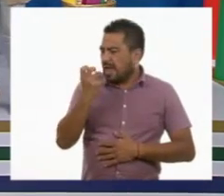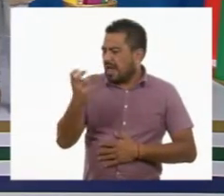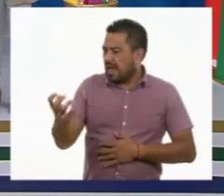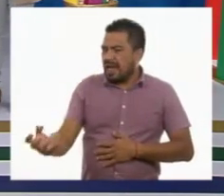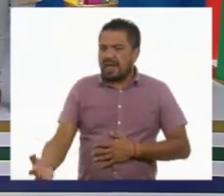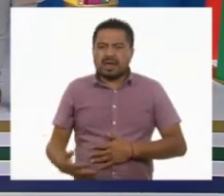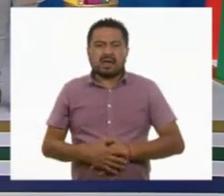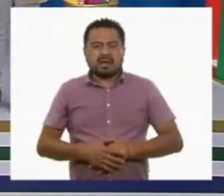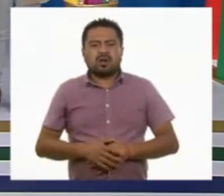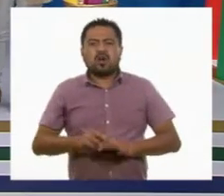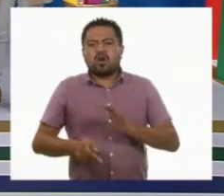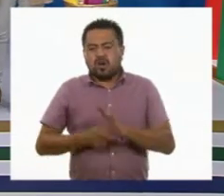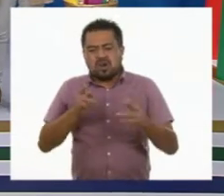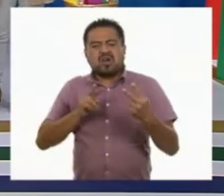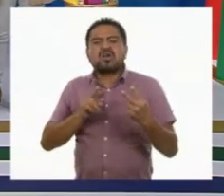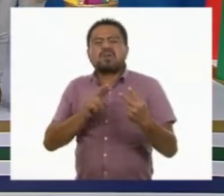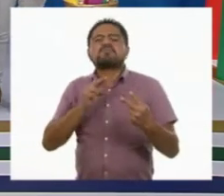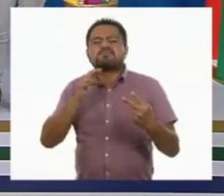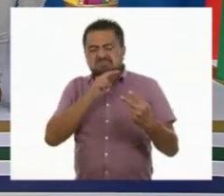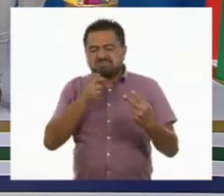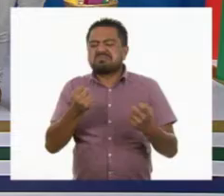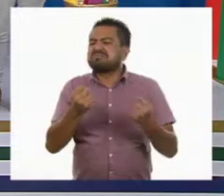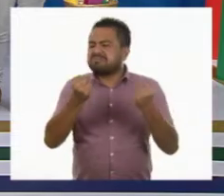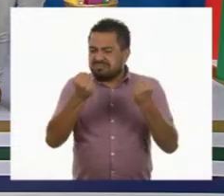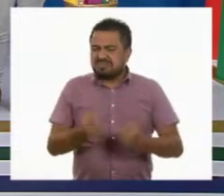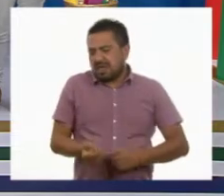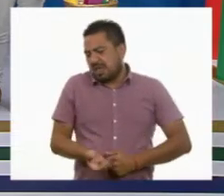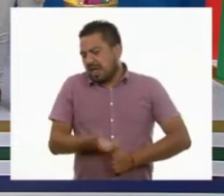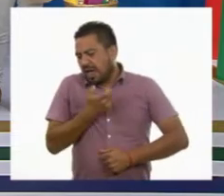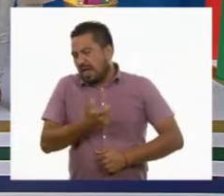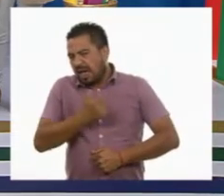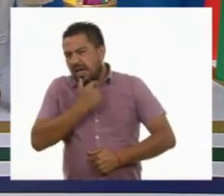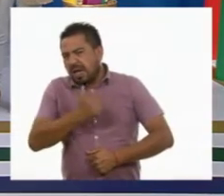Nos volveremos a encontrar muy pronto.